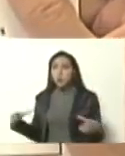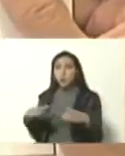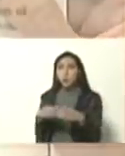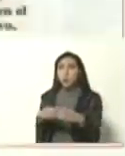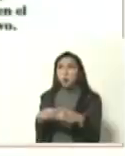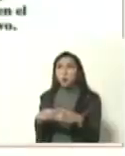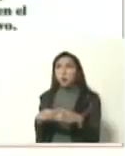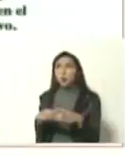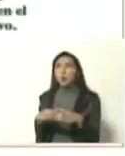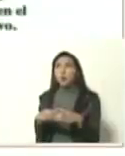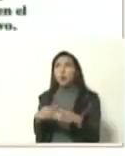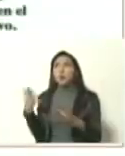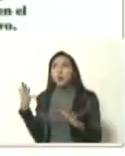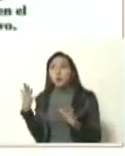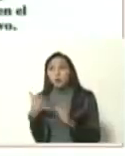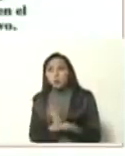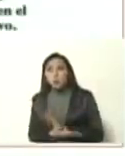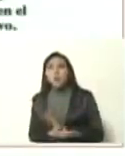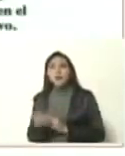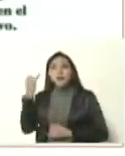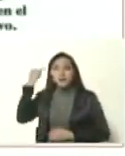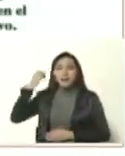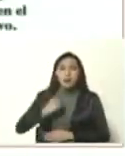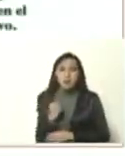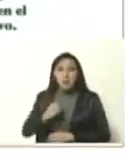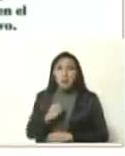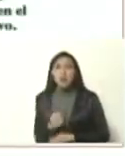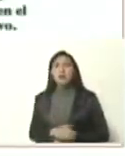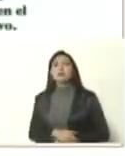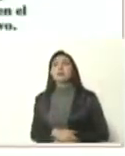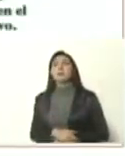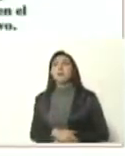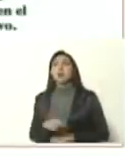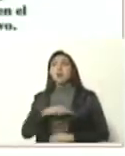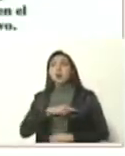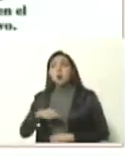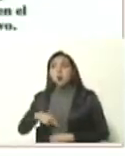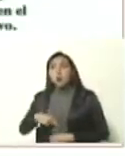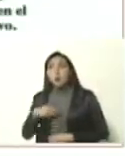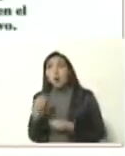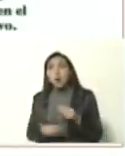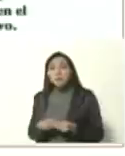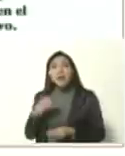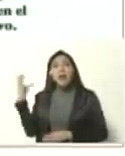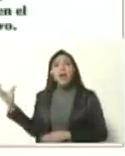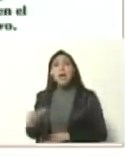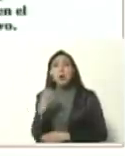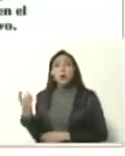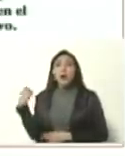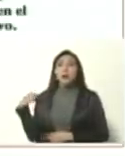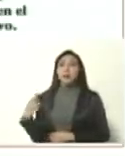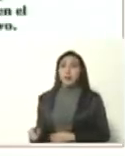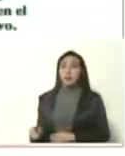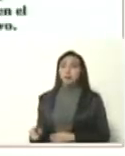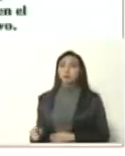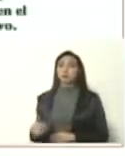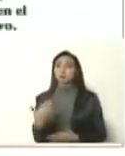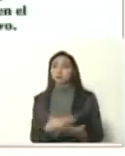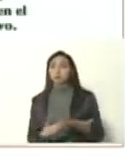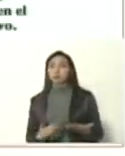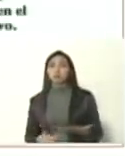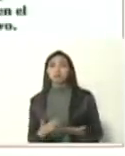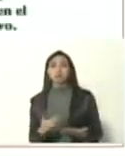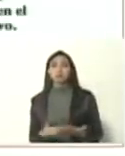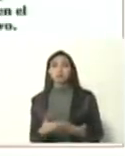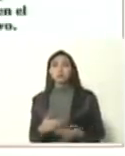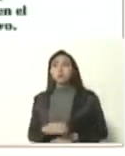agente de la Agencia Central de Inteligencia. Nuestras fuentes de inteligencia en Colombia, que las tenemos, Iván Duque,